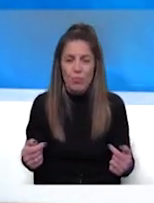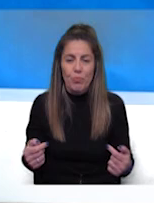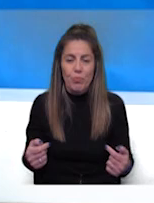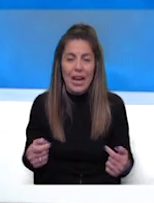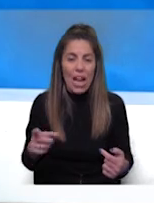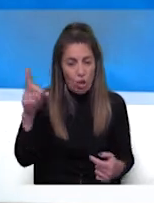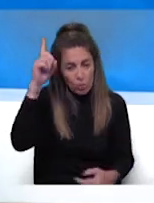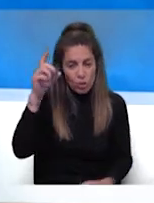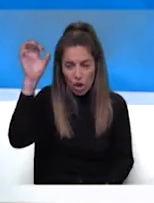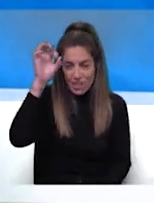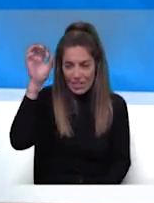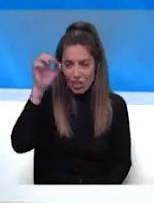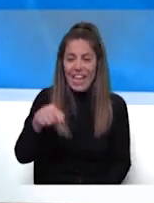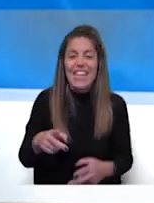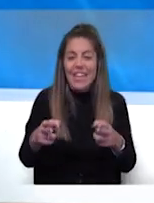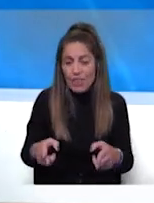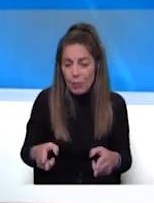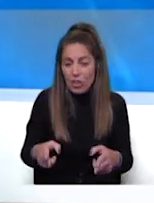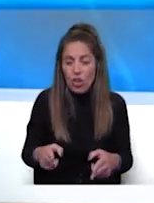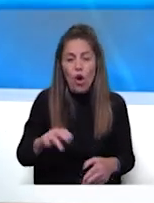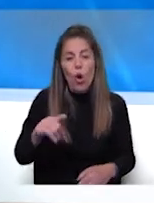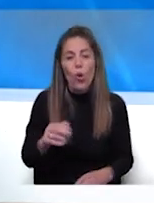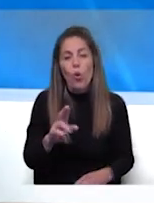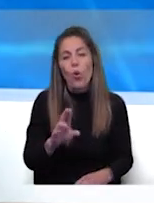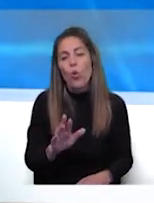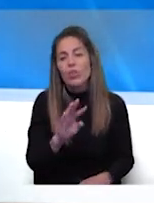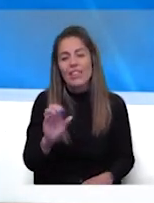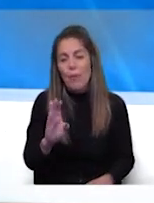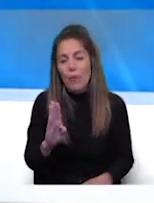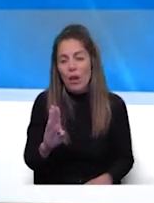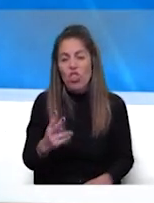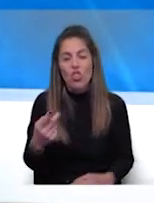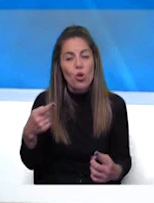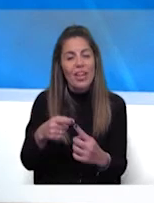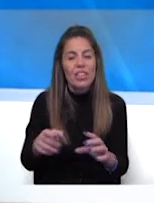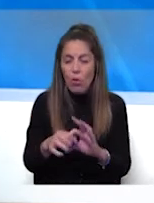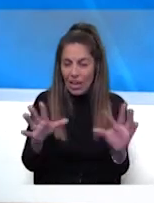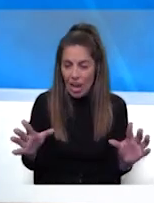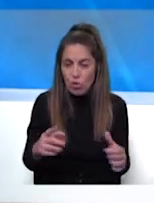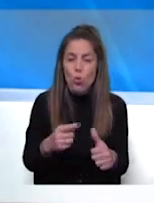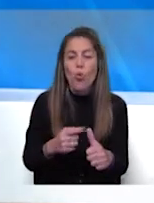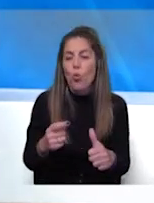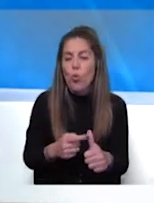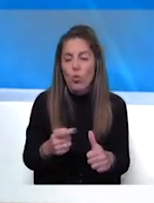legisladores. En este periodo la JUTEP tenía dos objetivos muy claros. Uno era